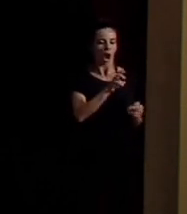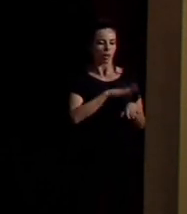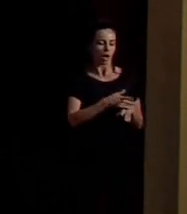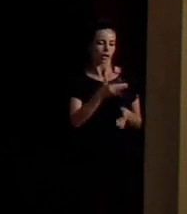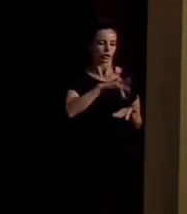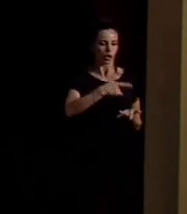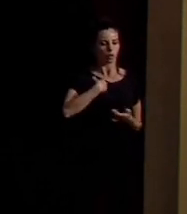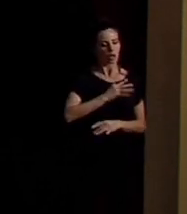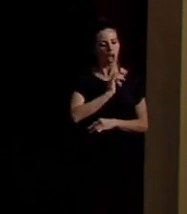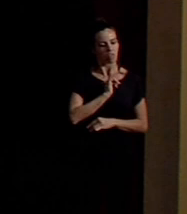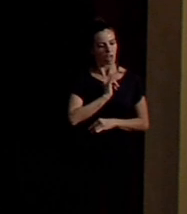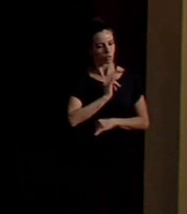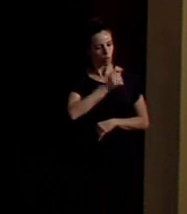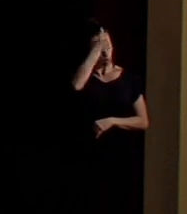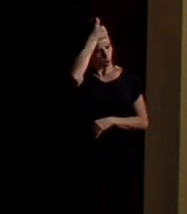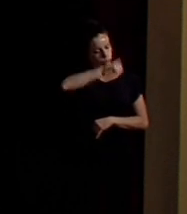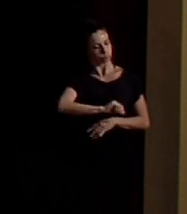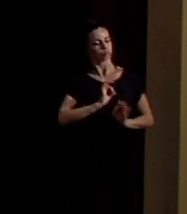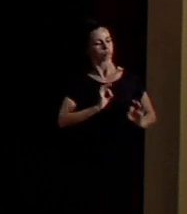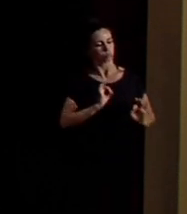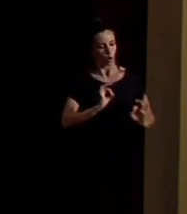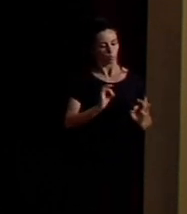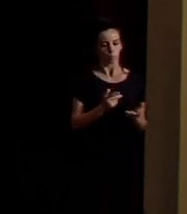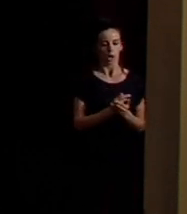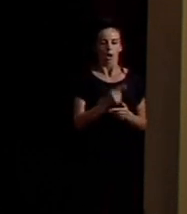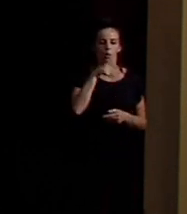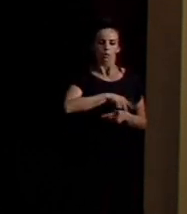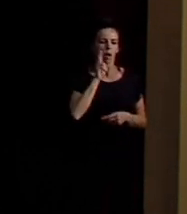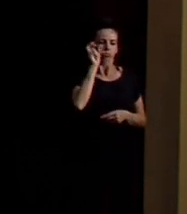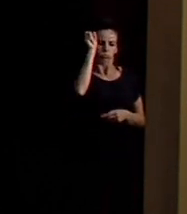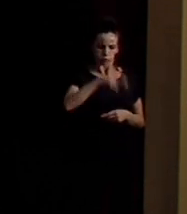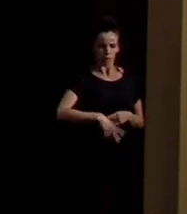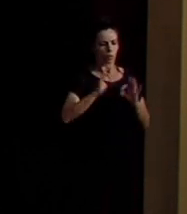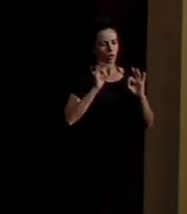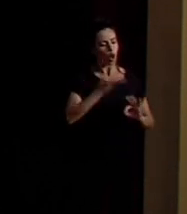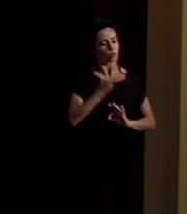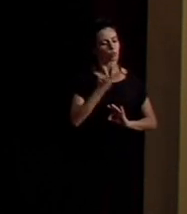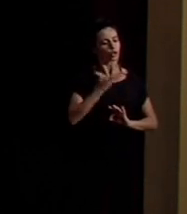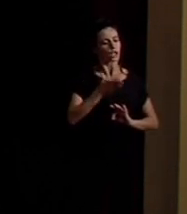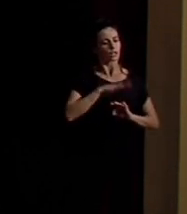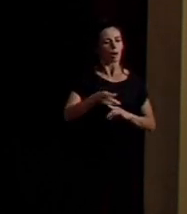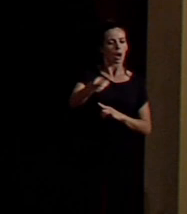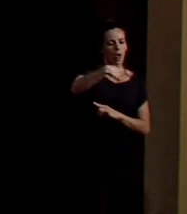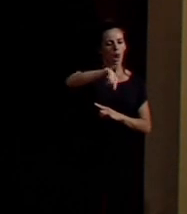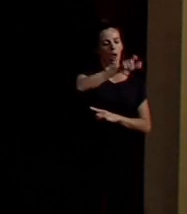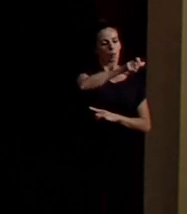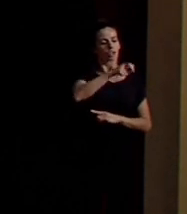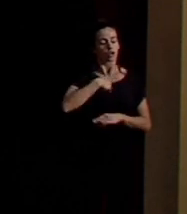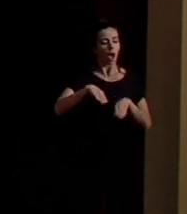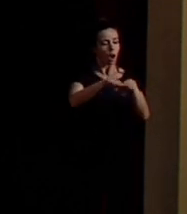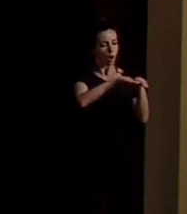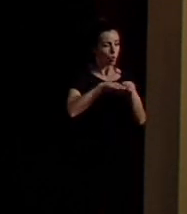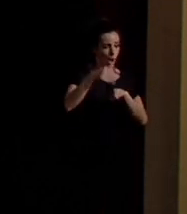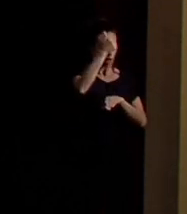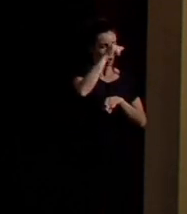identidad viril, una reafirmación que es muy importante hacerla de cara a nuestros iguales, es decir, entre